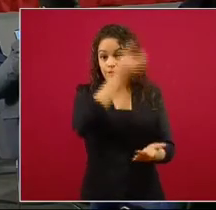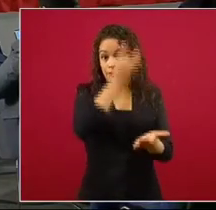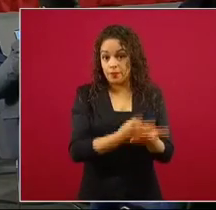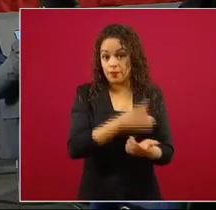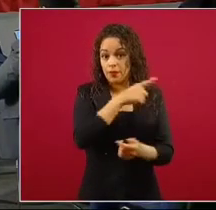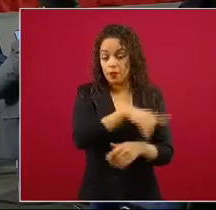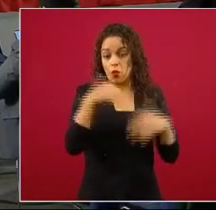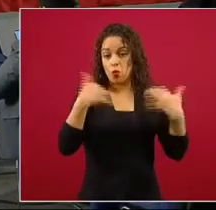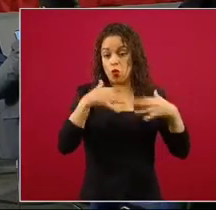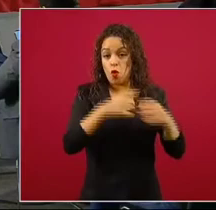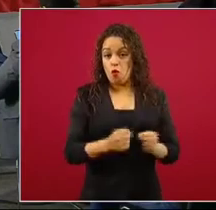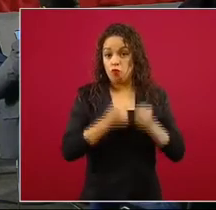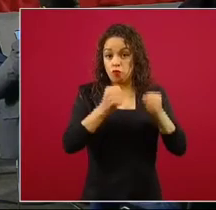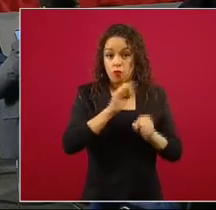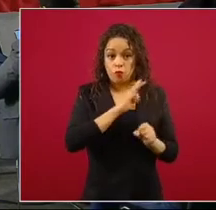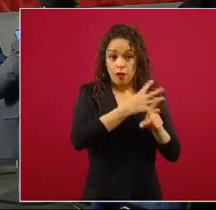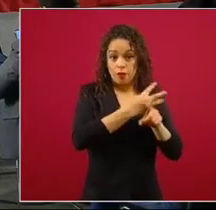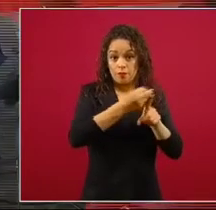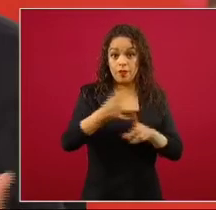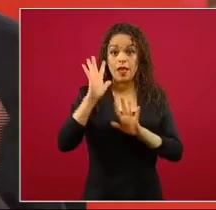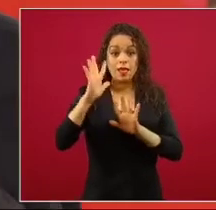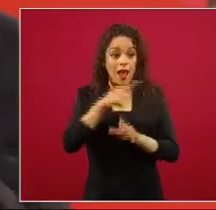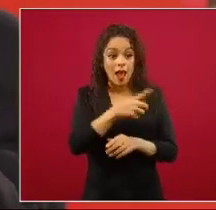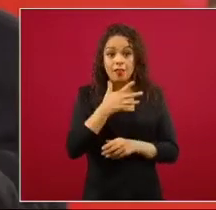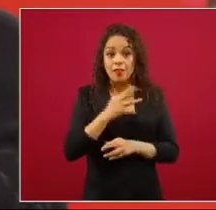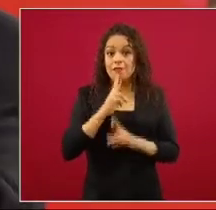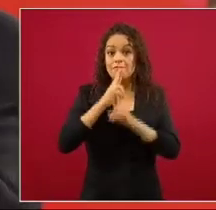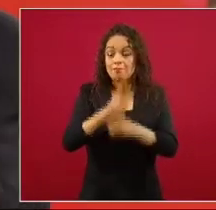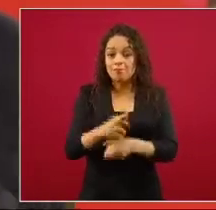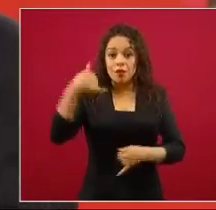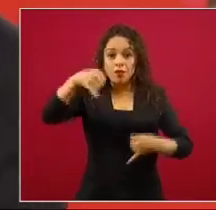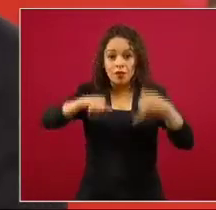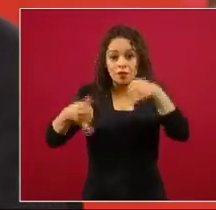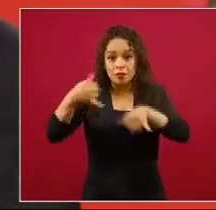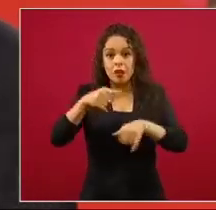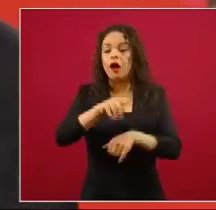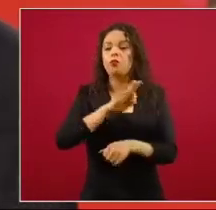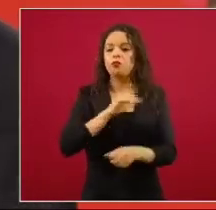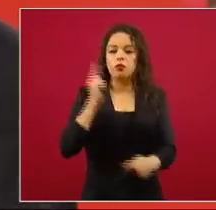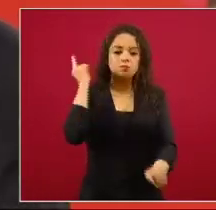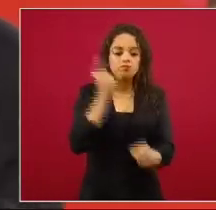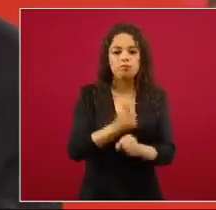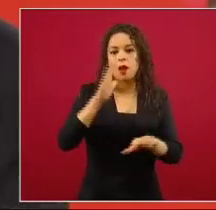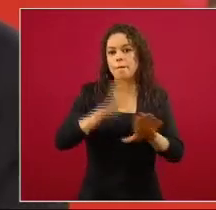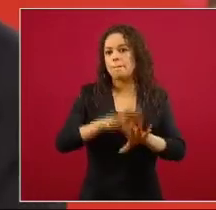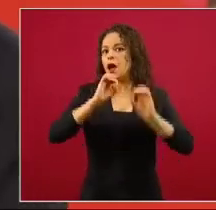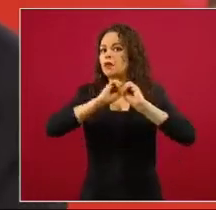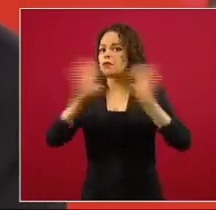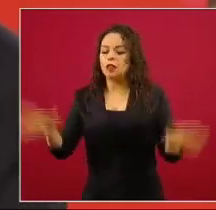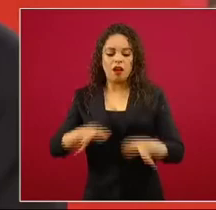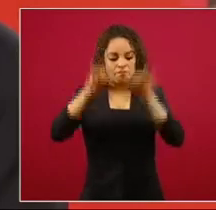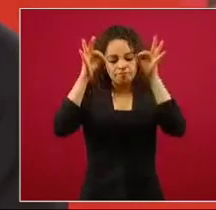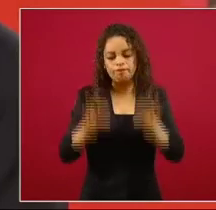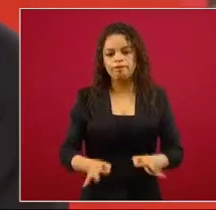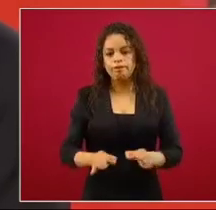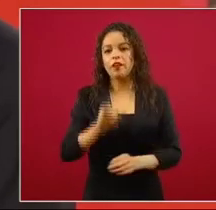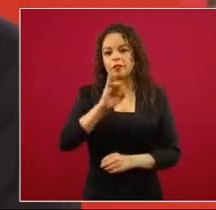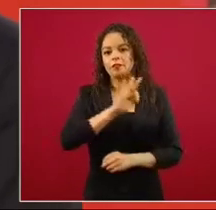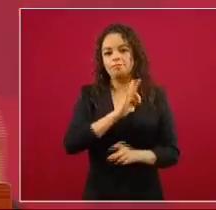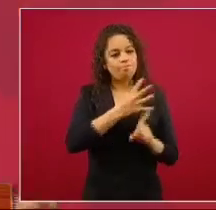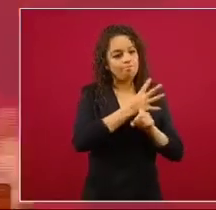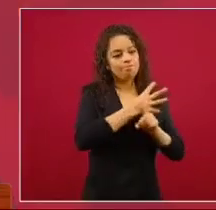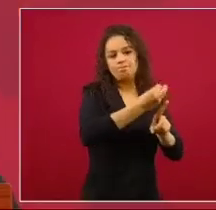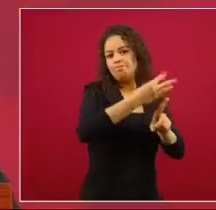contagiante tiene un resultado de laboratorio, eso contribuye a identificar con mayor precisión la probabilidad de